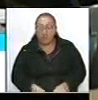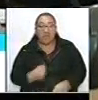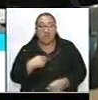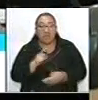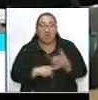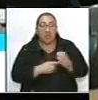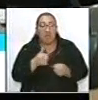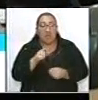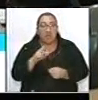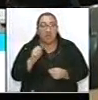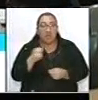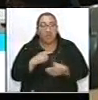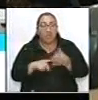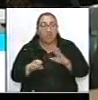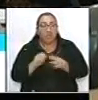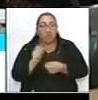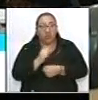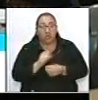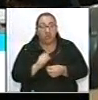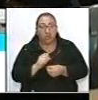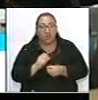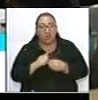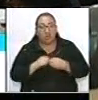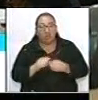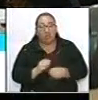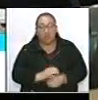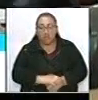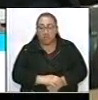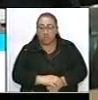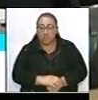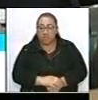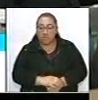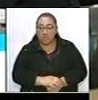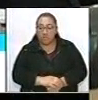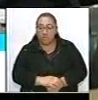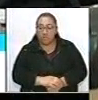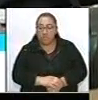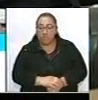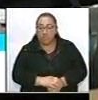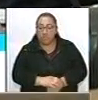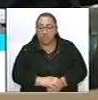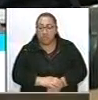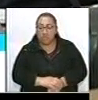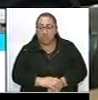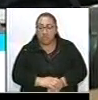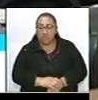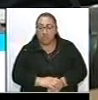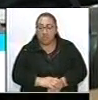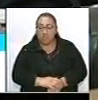sea un contrato perpetuo, o sea, una estabilidad laboral.